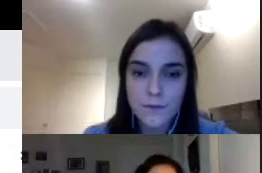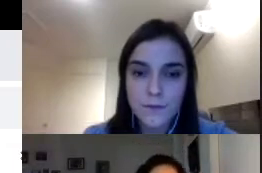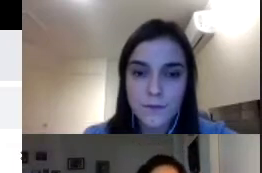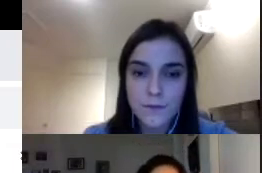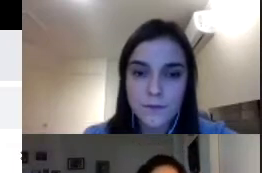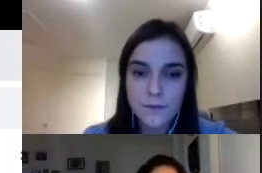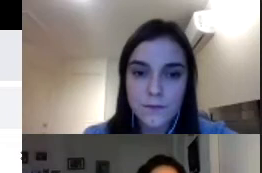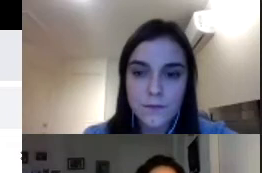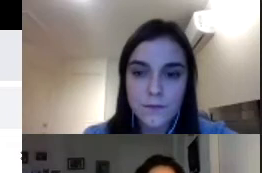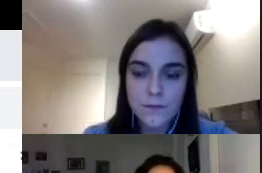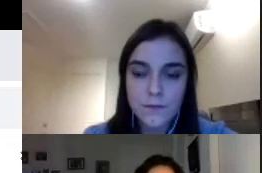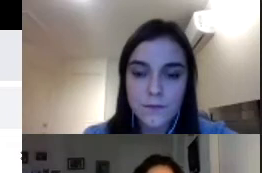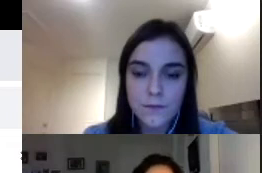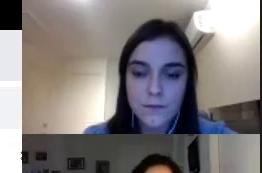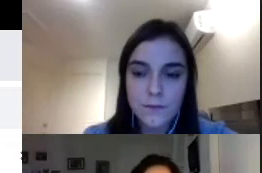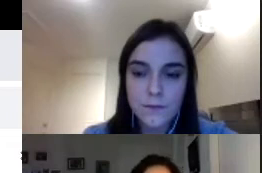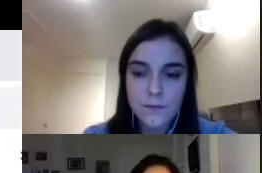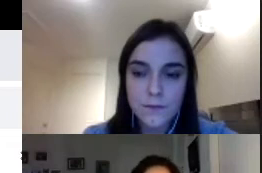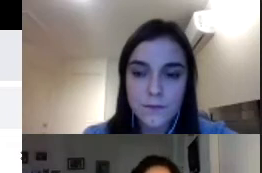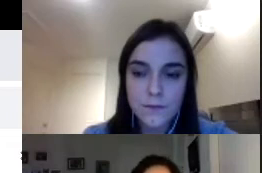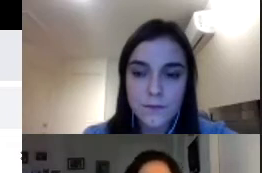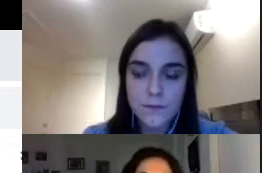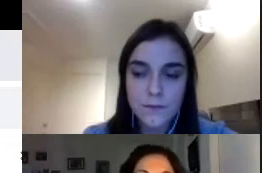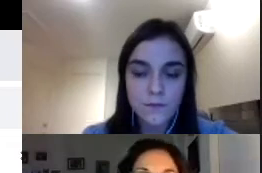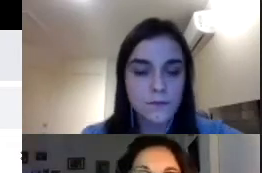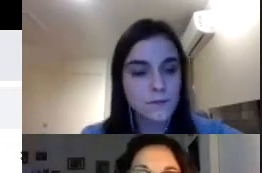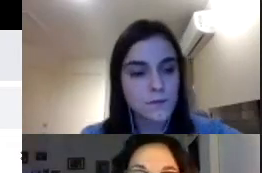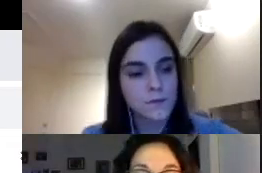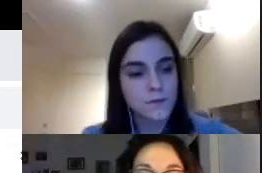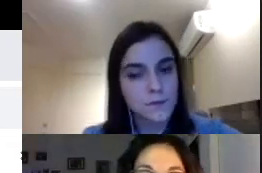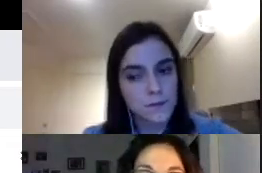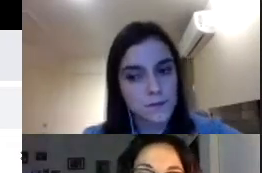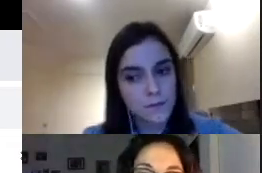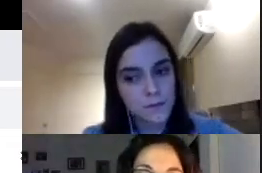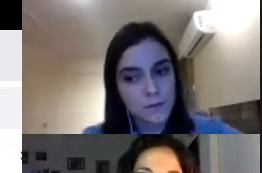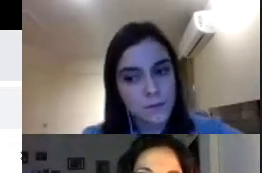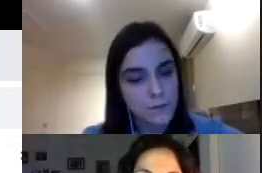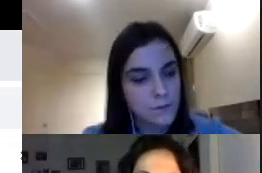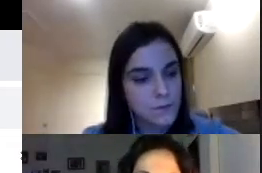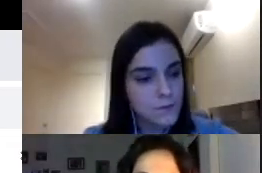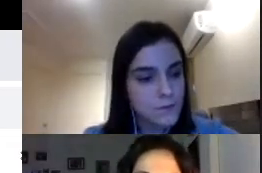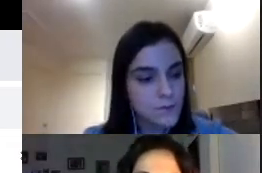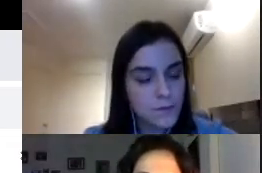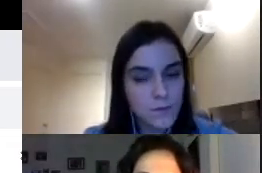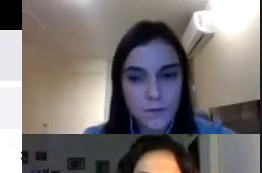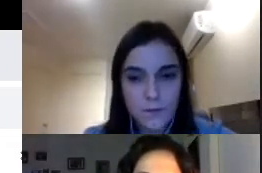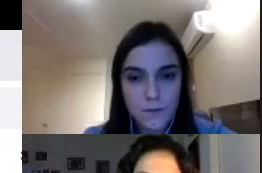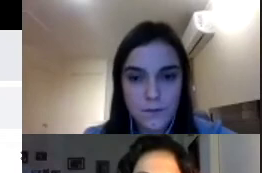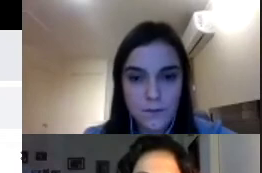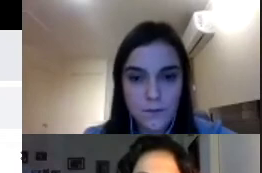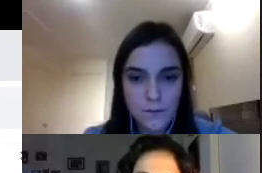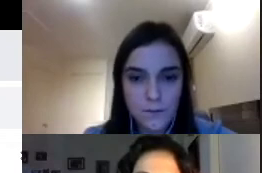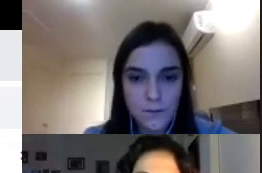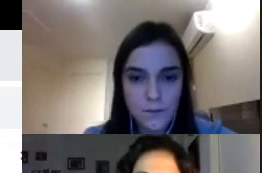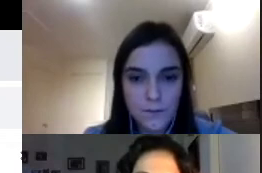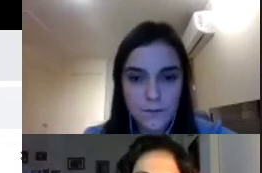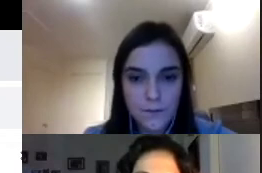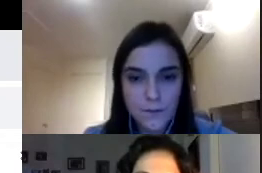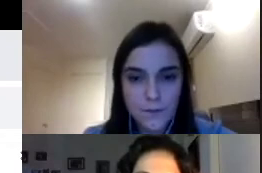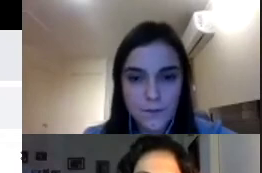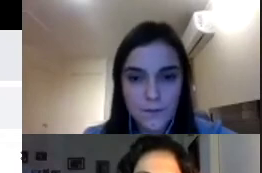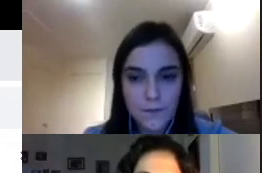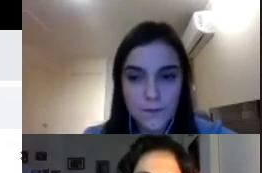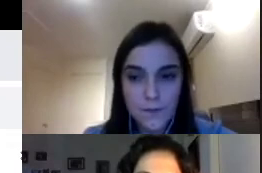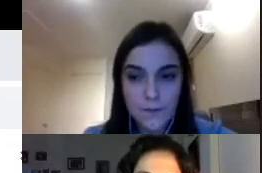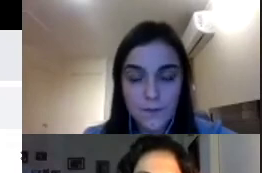esperara. O sea, una serie de criterios, de estrés que se va asociando. Por eso yo invito a los equipos intermedios a